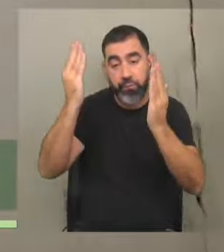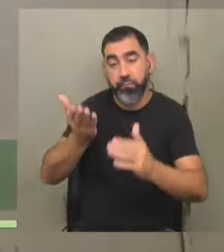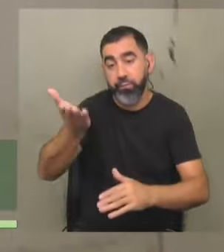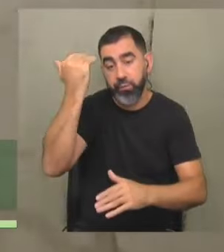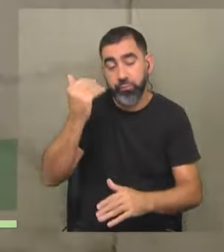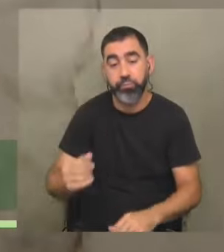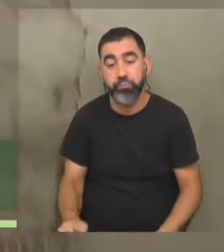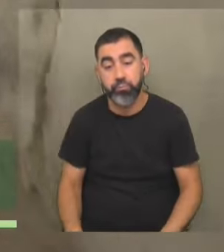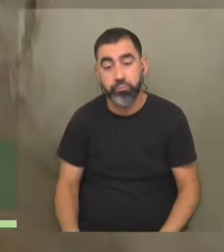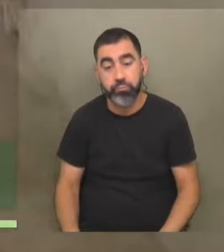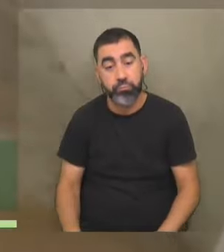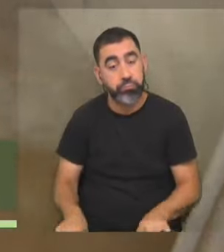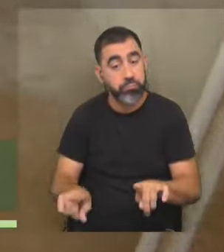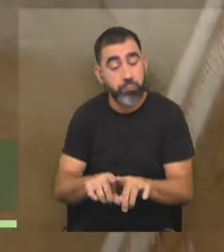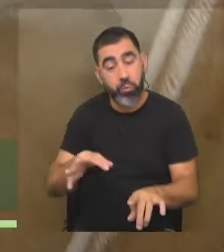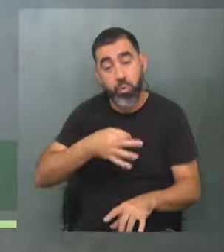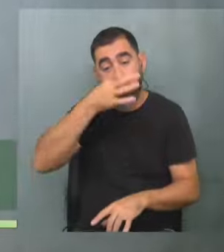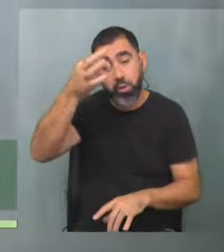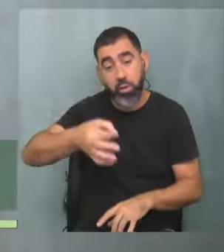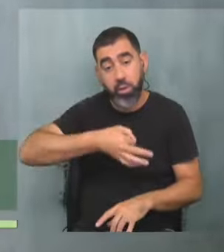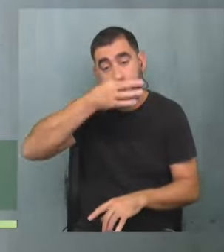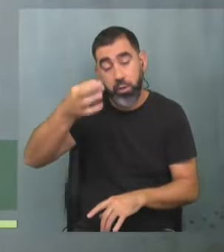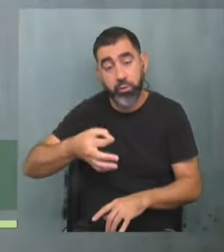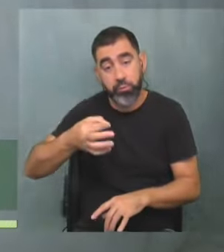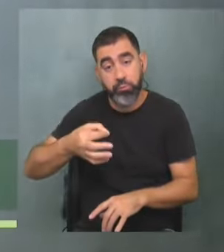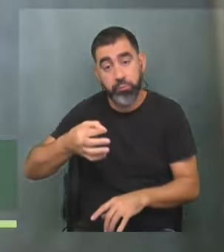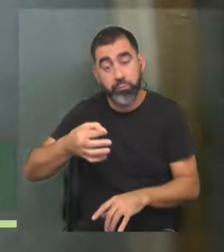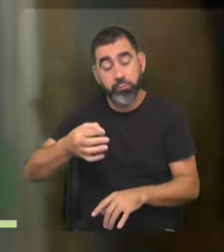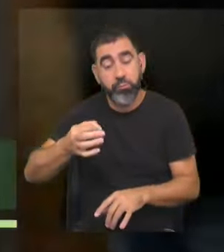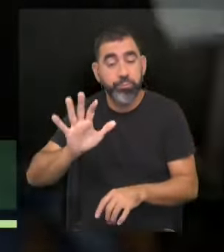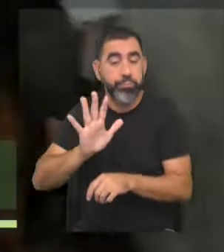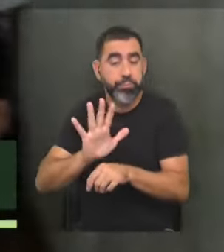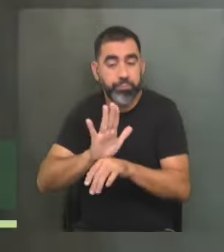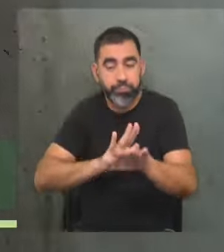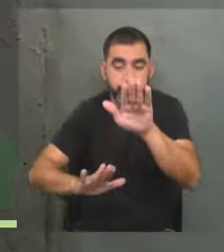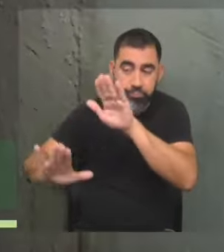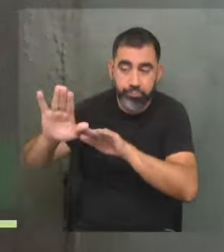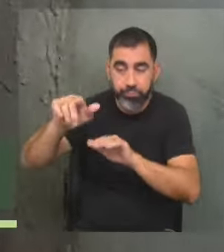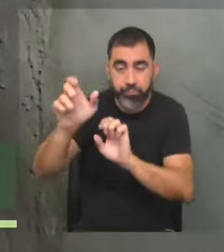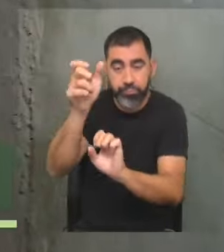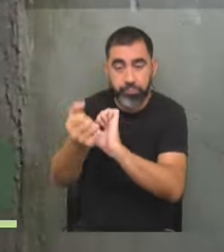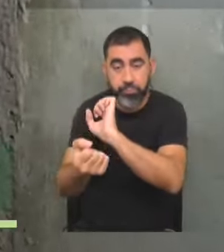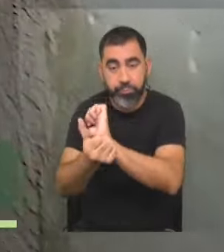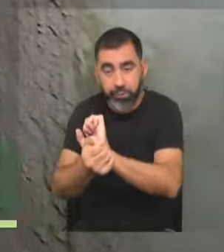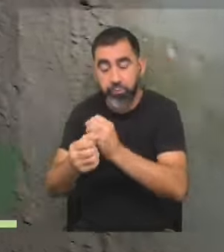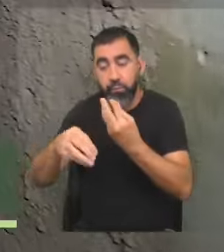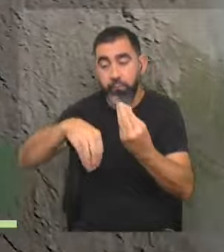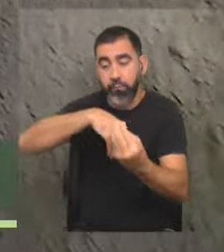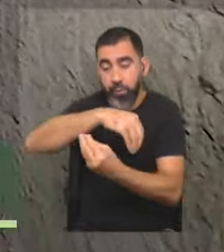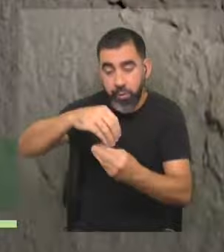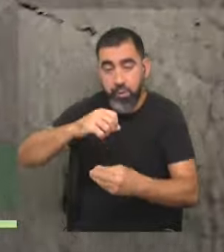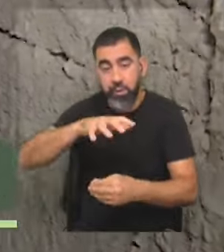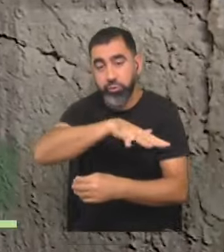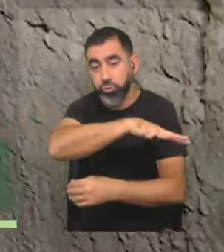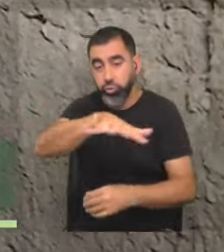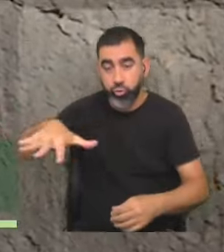y a su vez en el mismo acto eh una suerte de reparación Para los que estuvimos presos ahí para nuestra familias para la comunidad en el